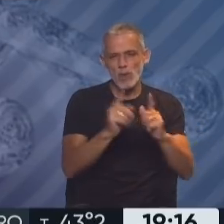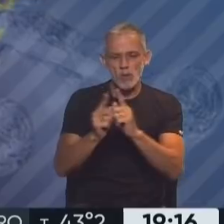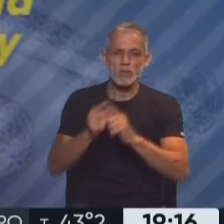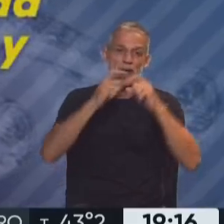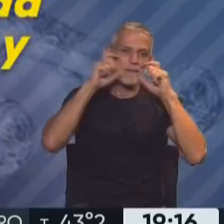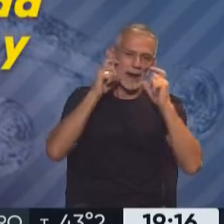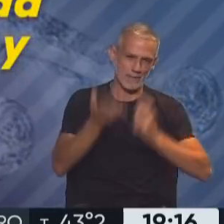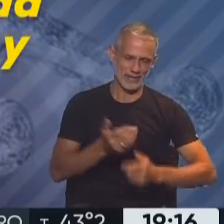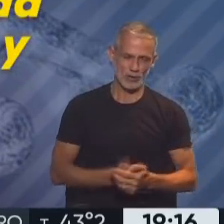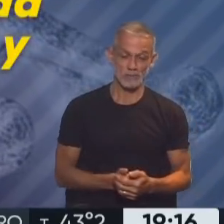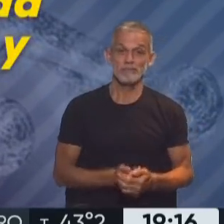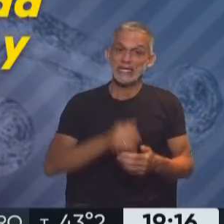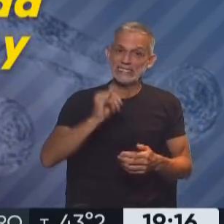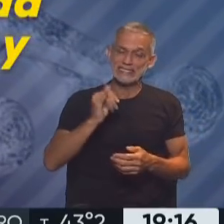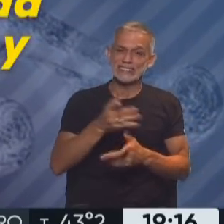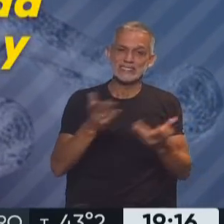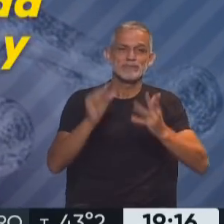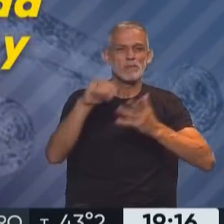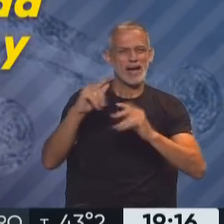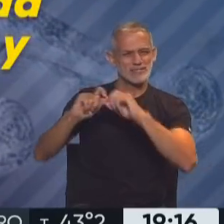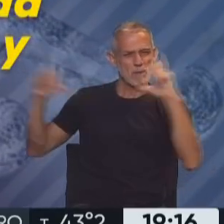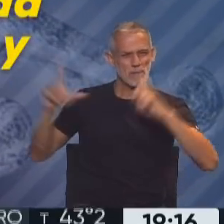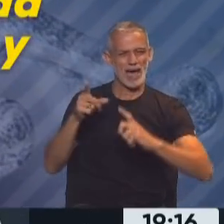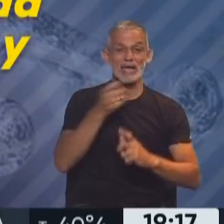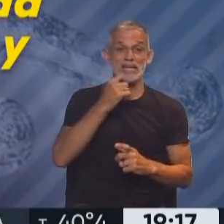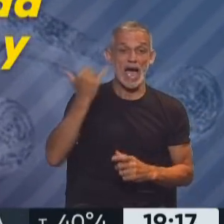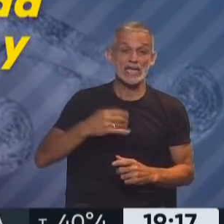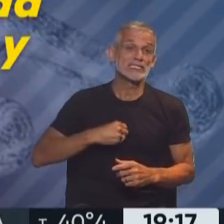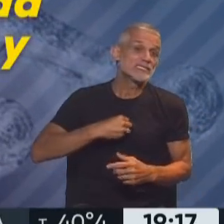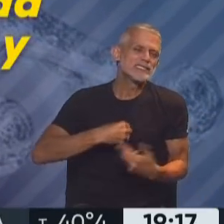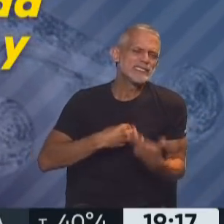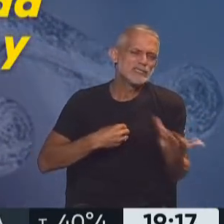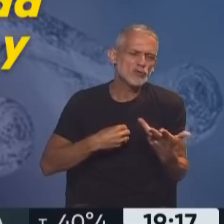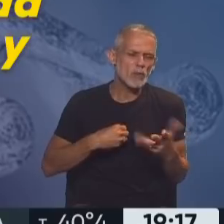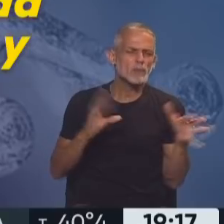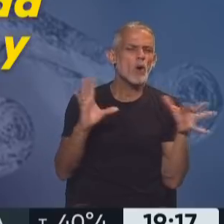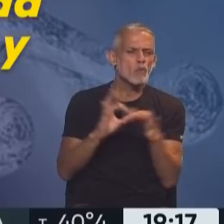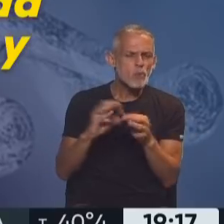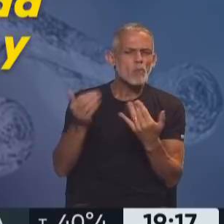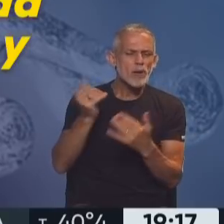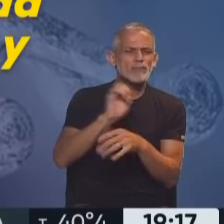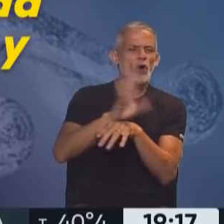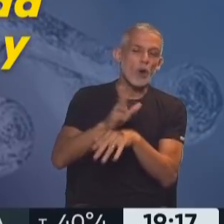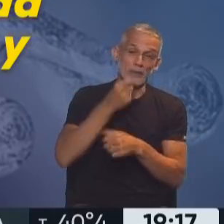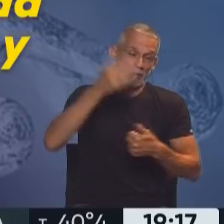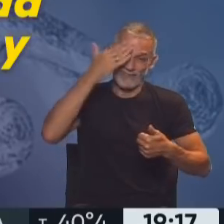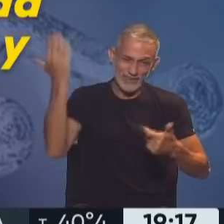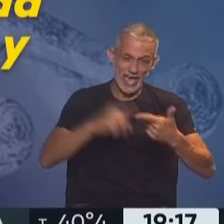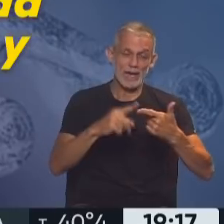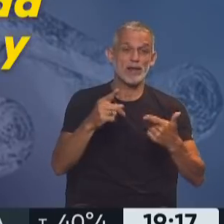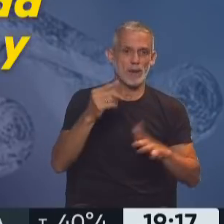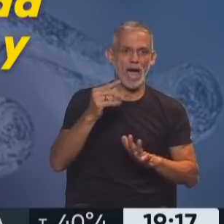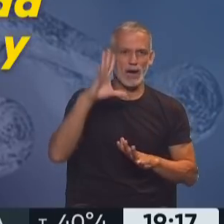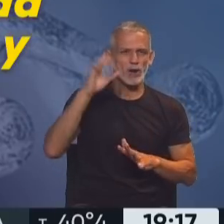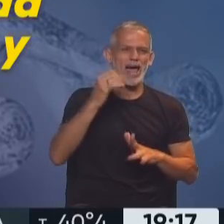barbijo. Claro que sí, Ariel. Y hay una placa más. Si tenés síntomas compatibles con COVID-19 como fiebre,